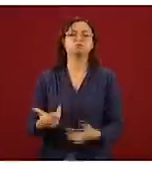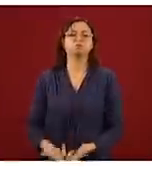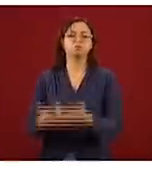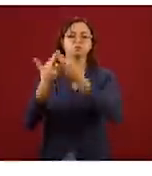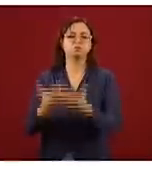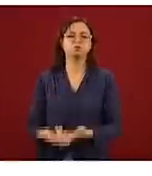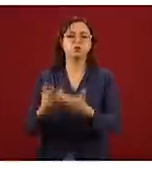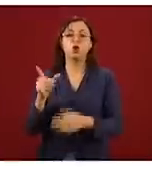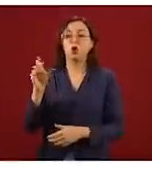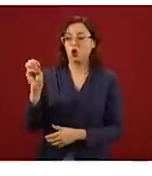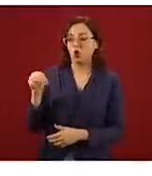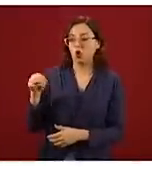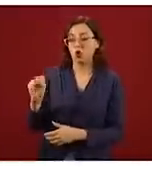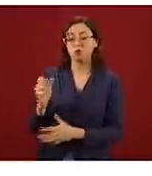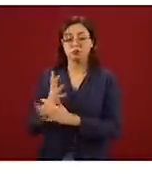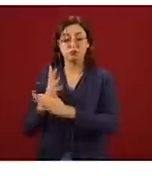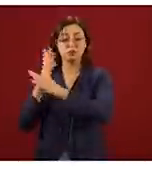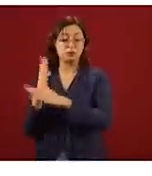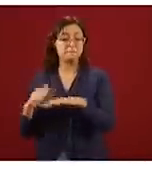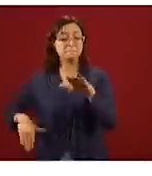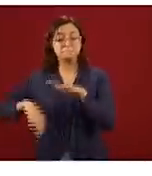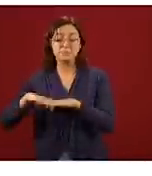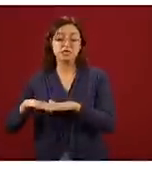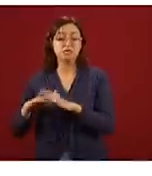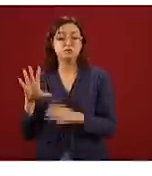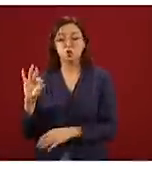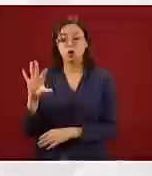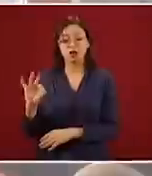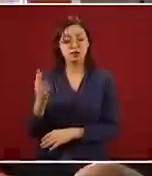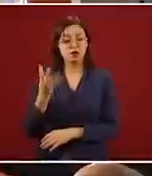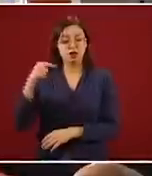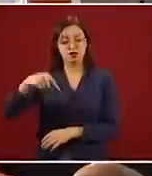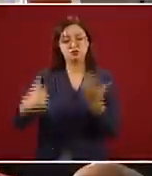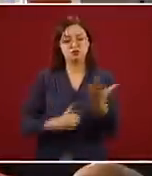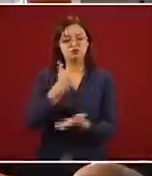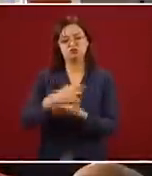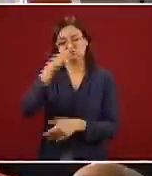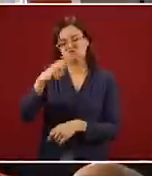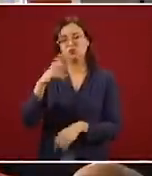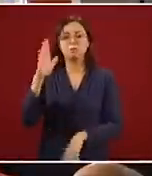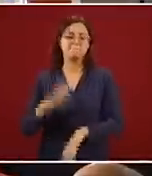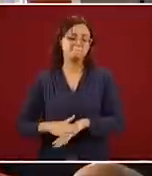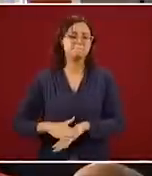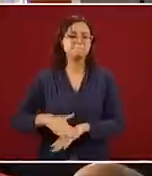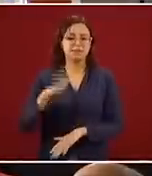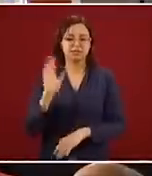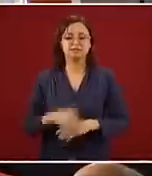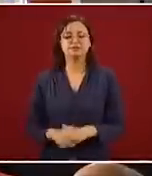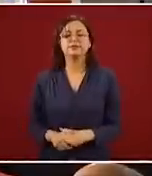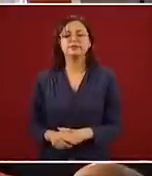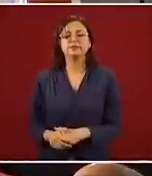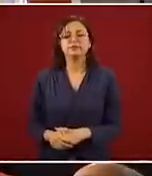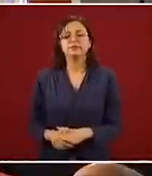recomendado por la OMS, como mínimo para esa fecha. Y en los siguientes mapas, lo vamos a ver de manera